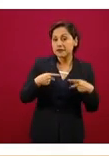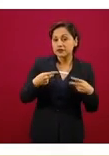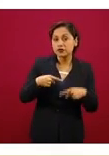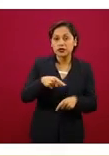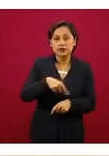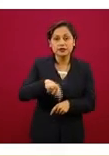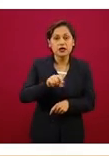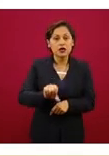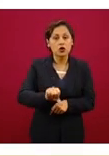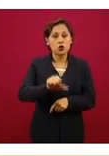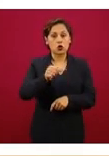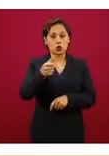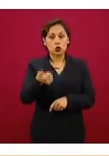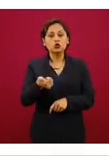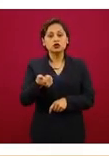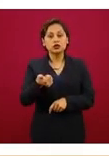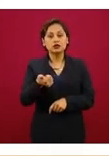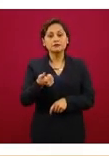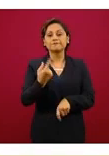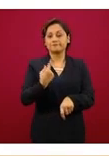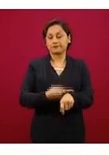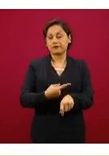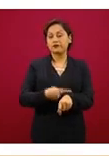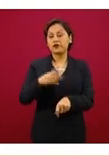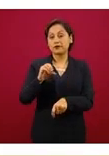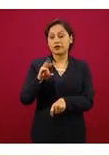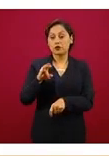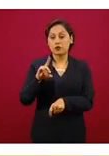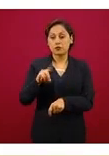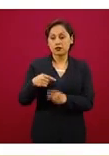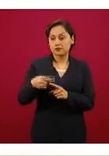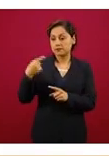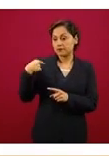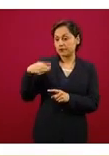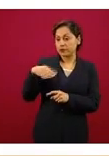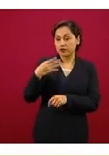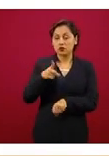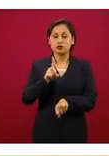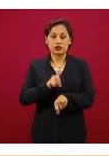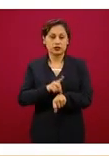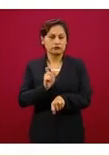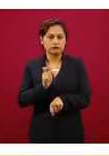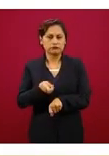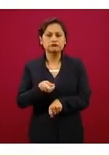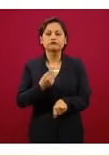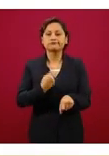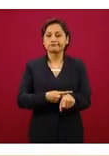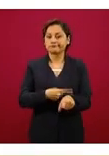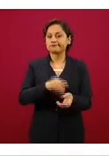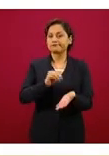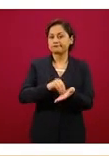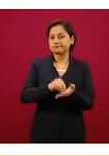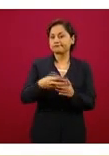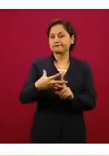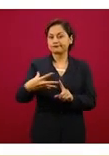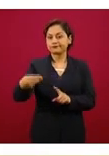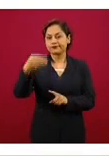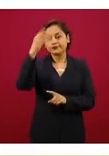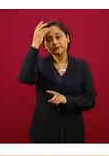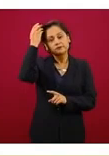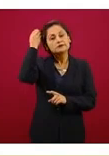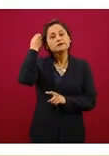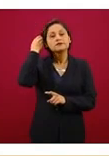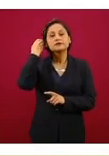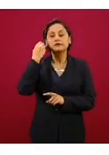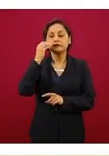100,000 en México han tenido COVID en los últimos 14 días, 11 por cada 100,000. Y en la siguiente